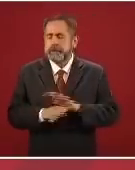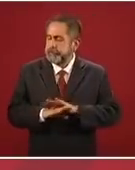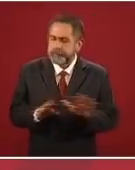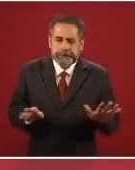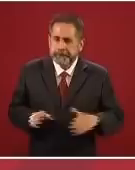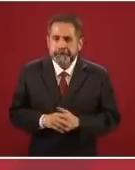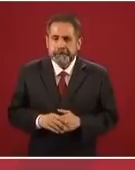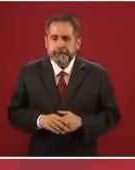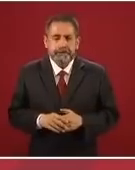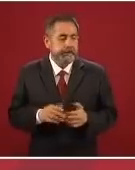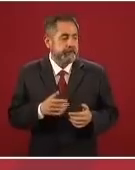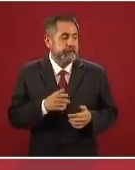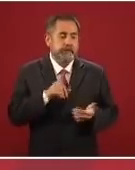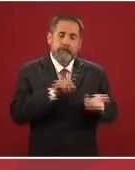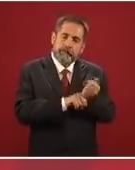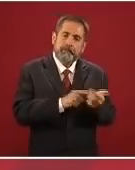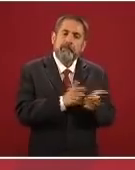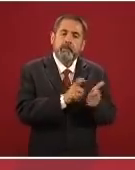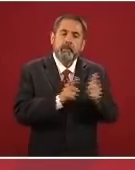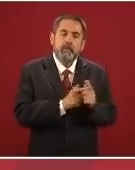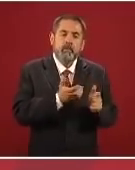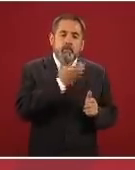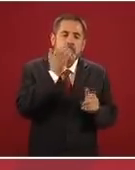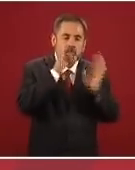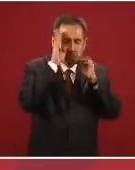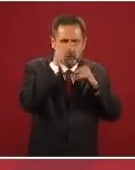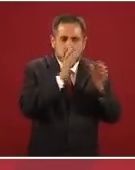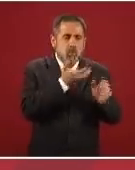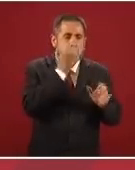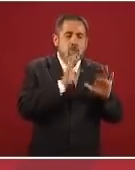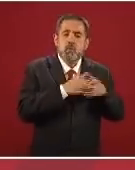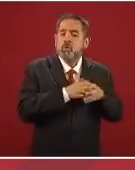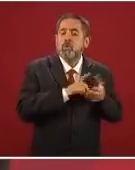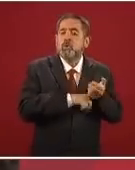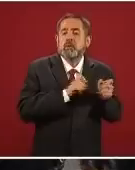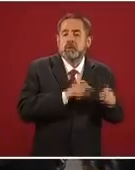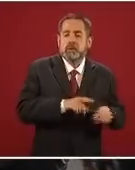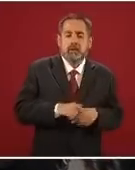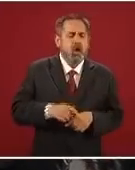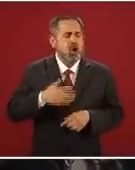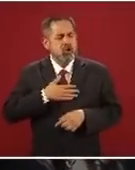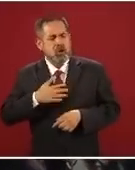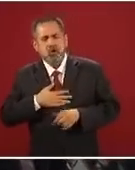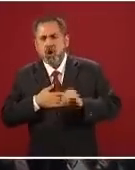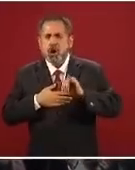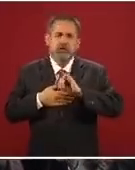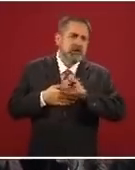Son grupos conservadores, aunque se digan de izquierda.